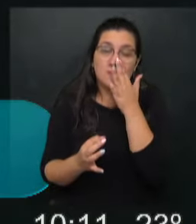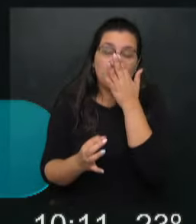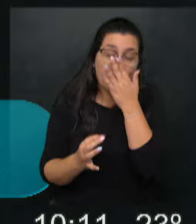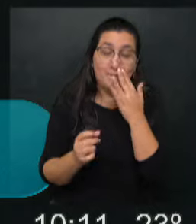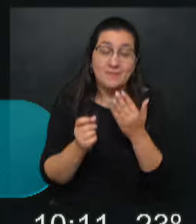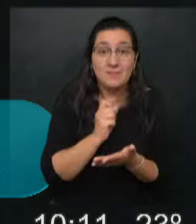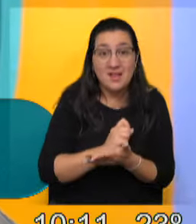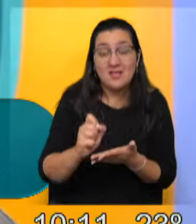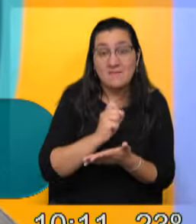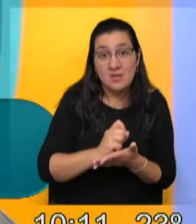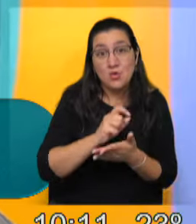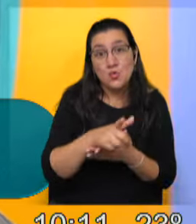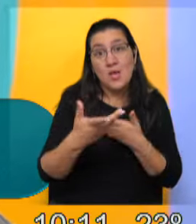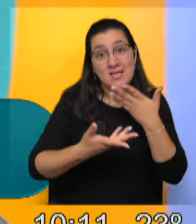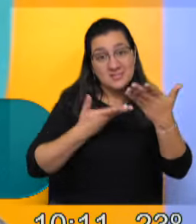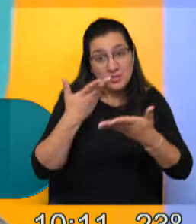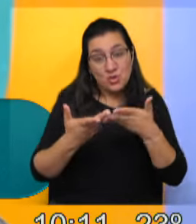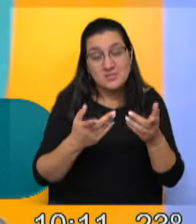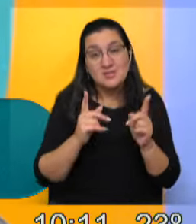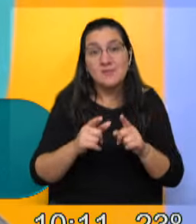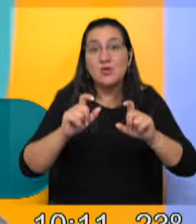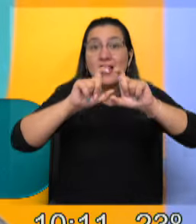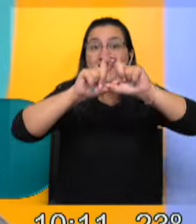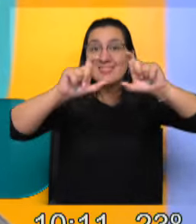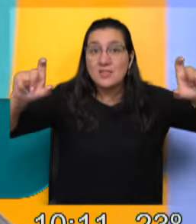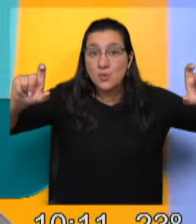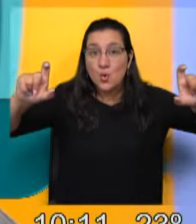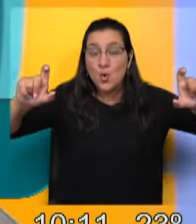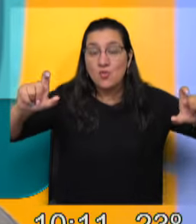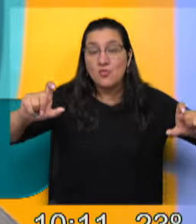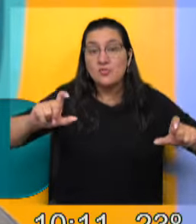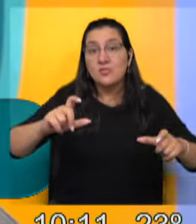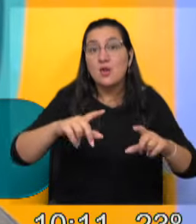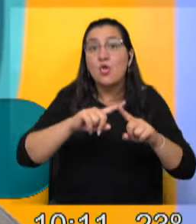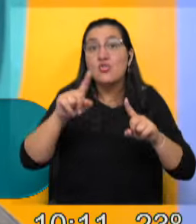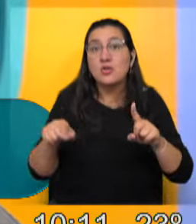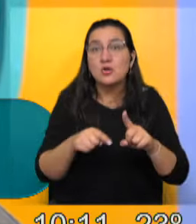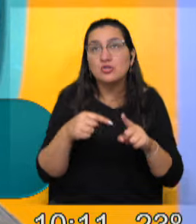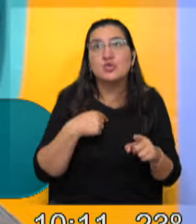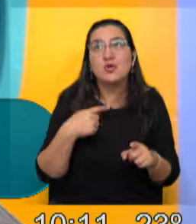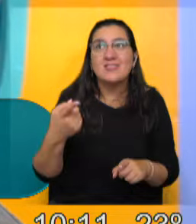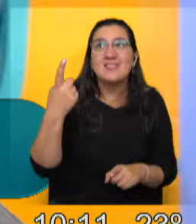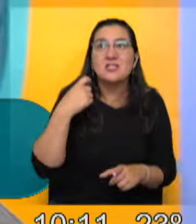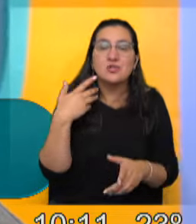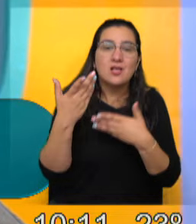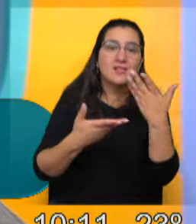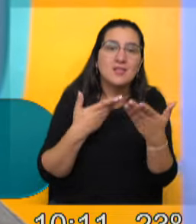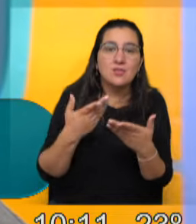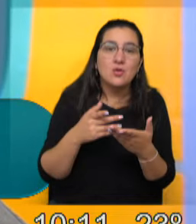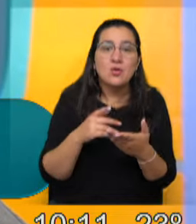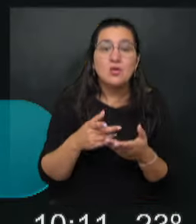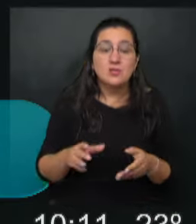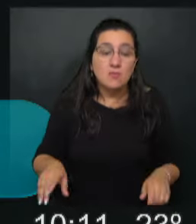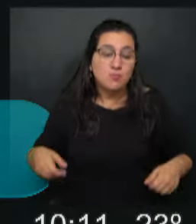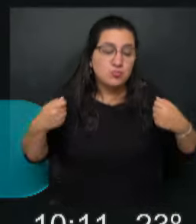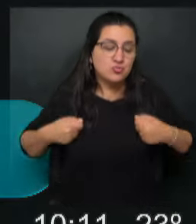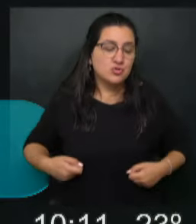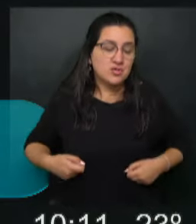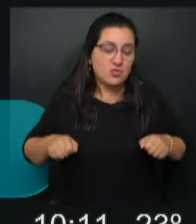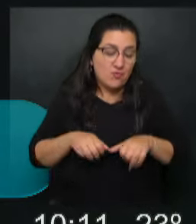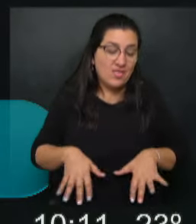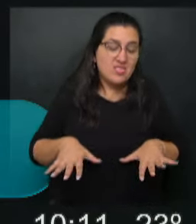de tus canciones. Sí, claro. Y a través hasta del título de los discos, ¿no? Uh-huh. Yo desde ayer que estoy cantando, te pusiste tu vestido, digo, sí. Y